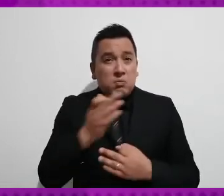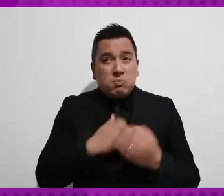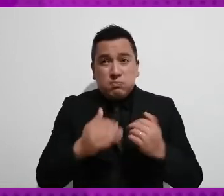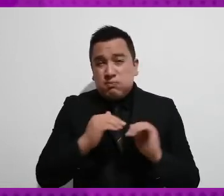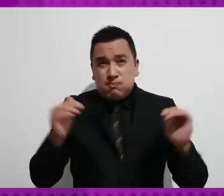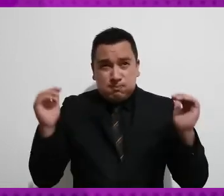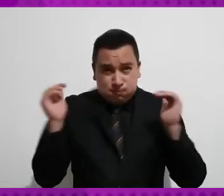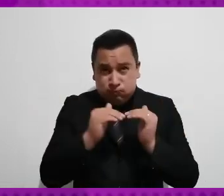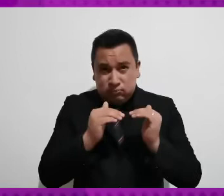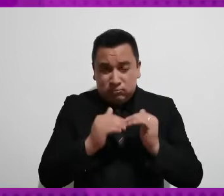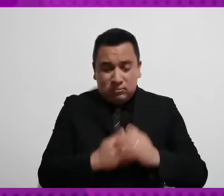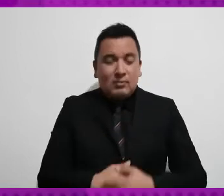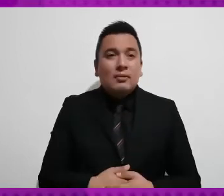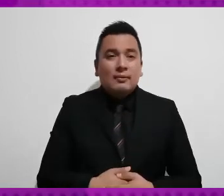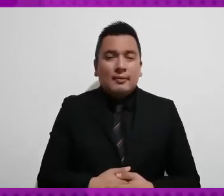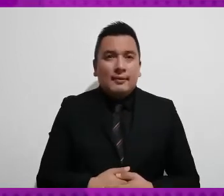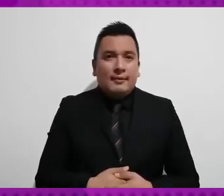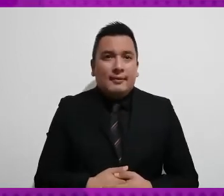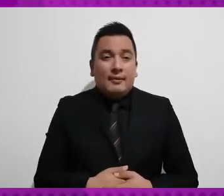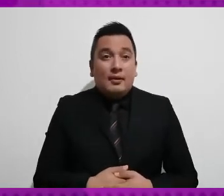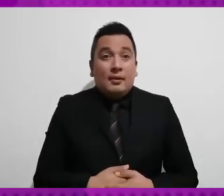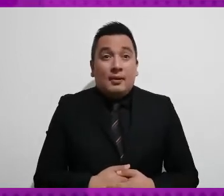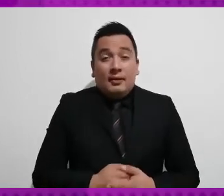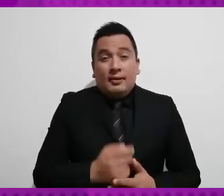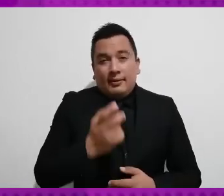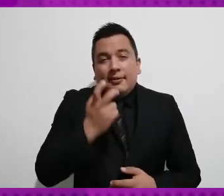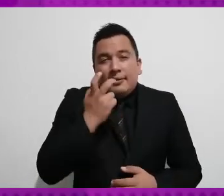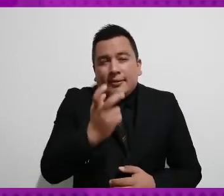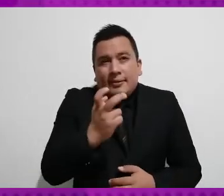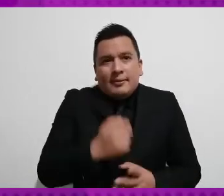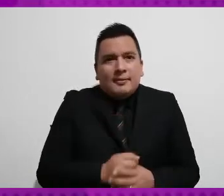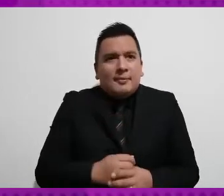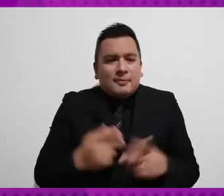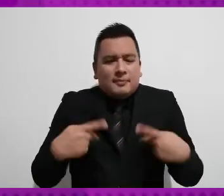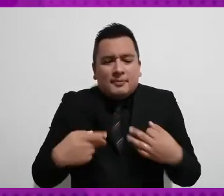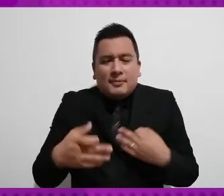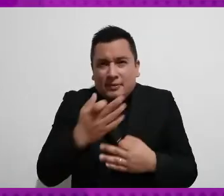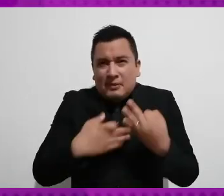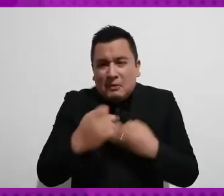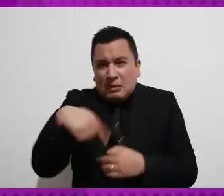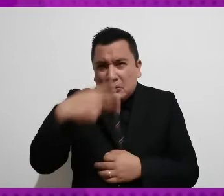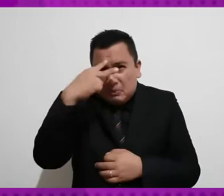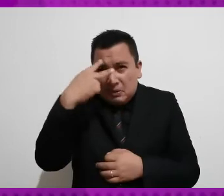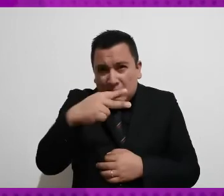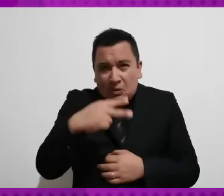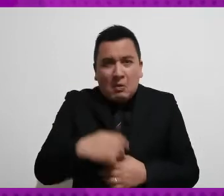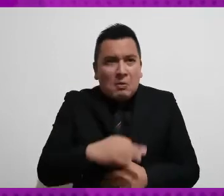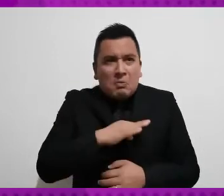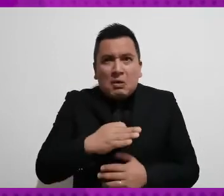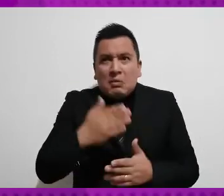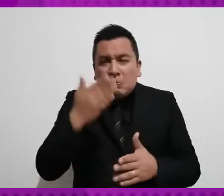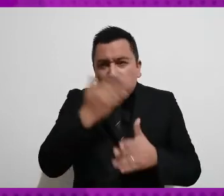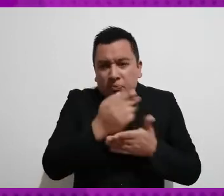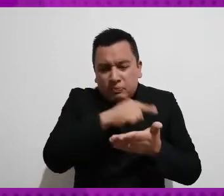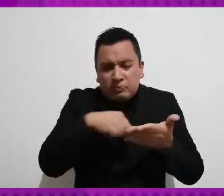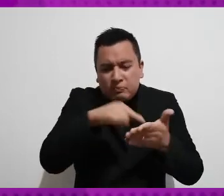sin distinción alguna. Ese es el principio bajo el cual todos los ciudadanos en este país salimos a votar el día